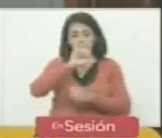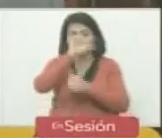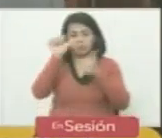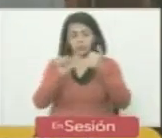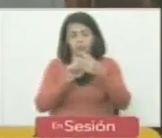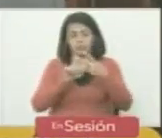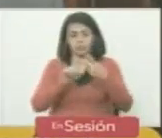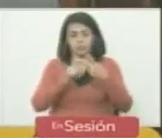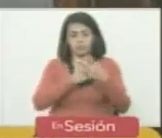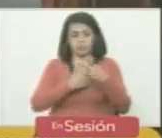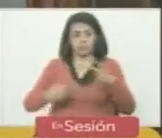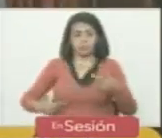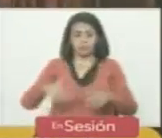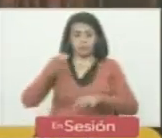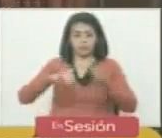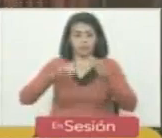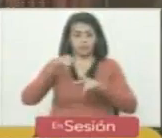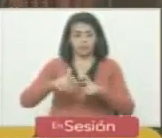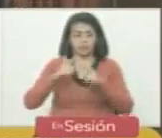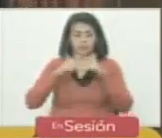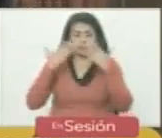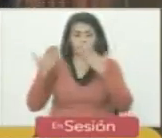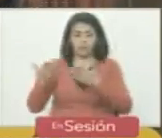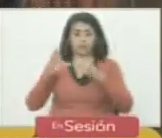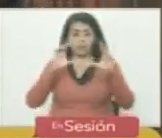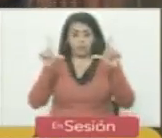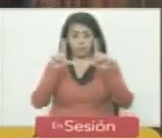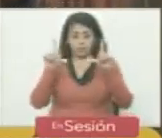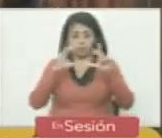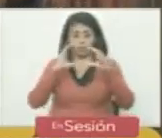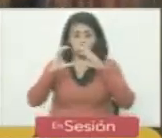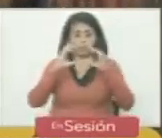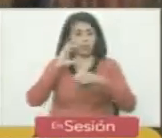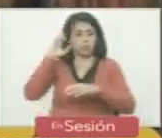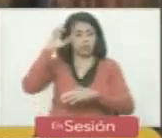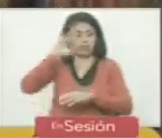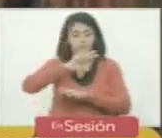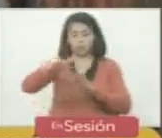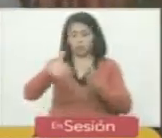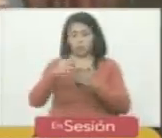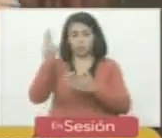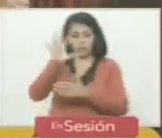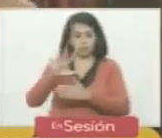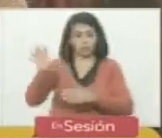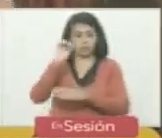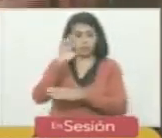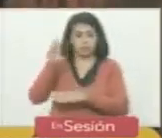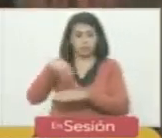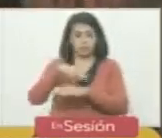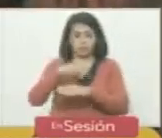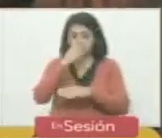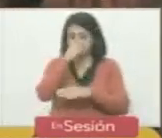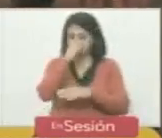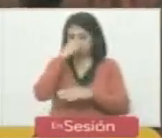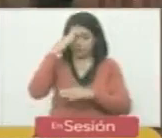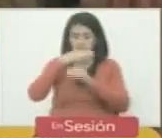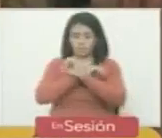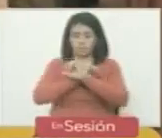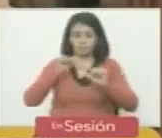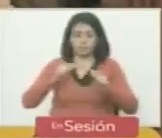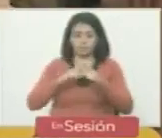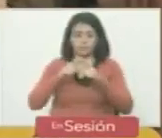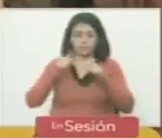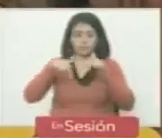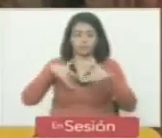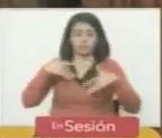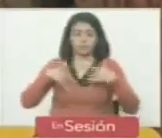de la Asamblea Nacional, secretaria, subsecretaria, medios de comunicación, pueblo de Venezuela, plenaria, personal militar cordialmente invitado a este